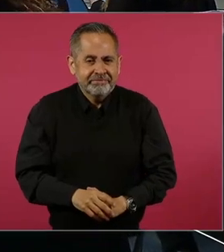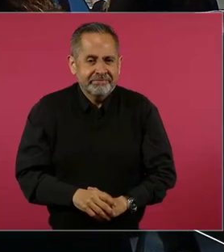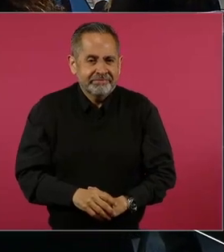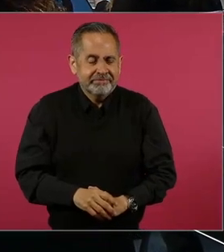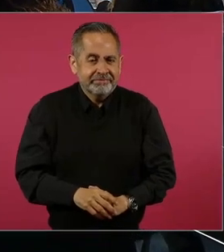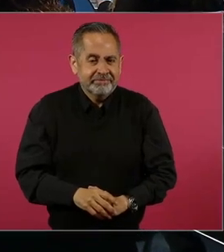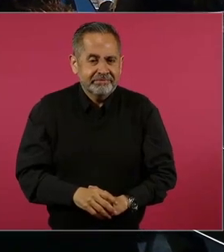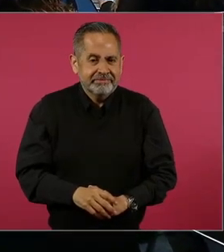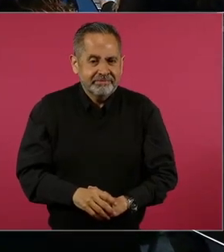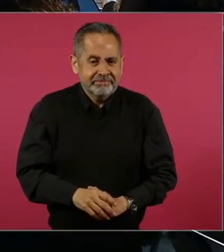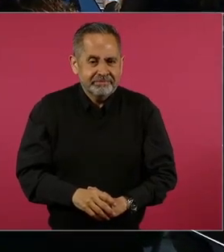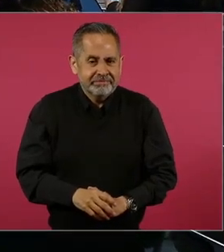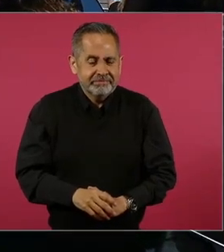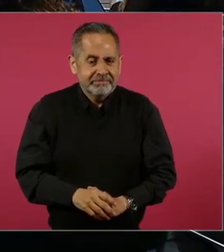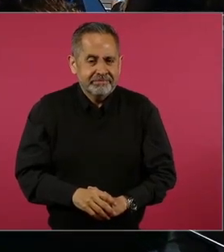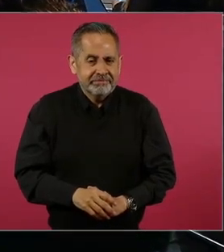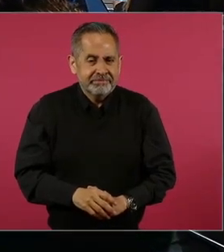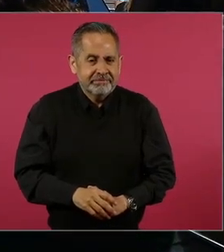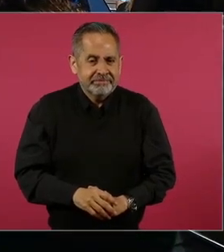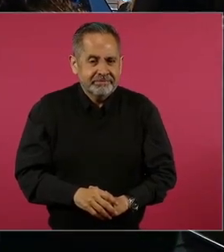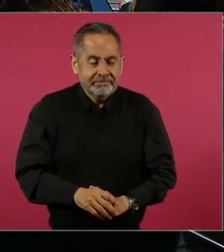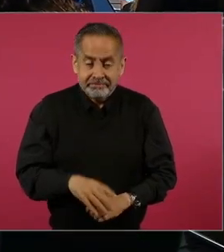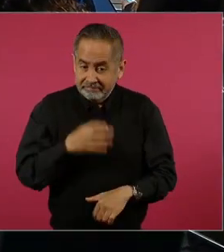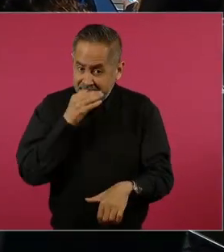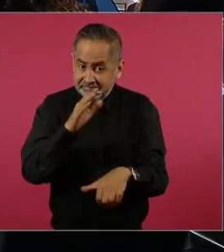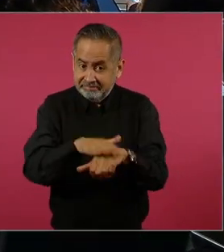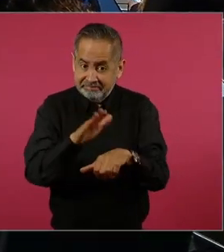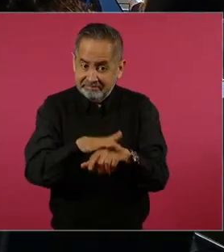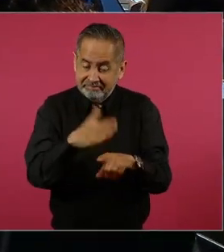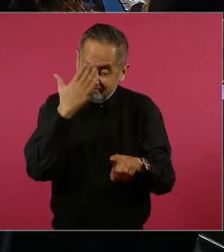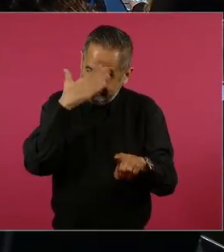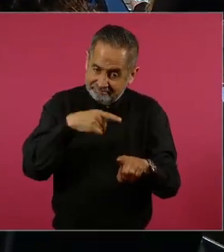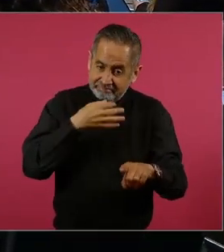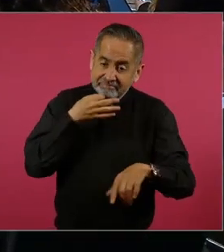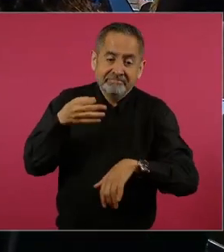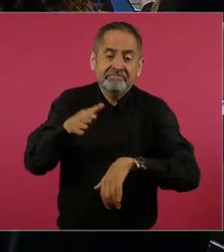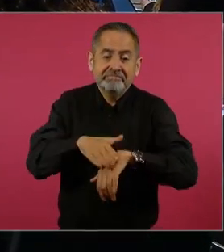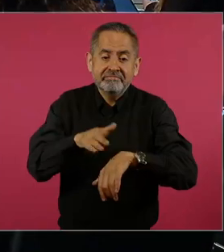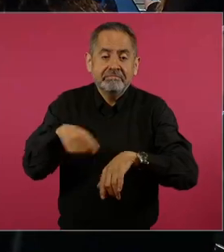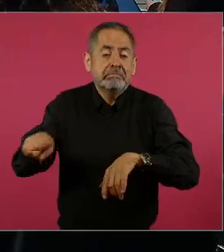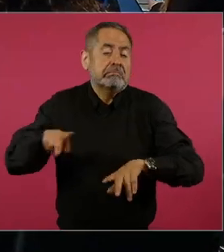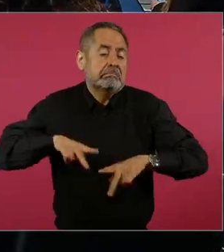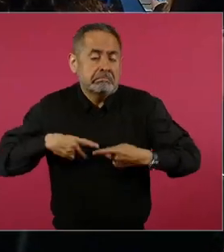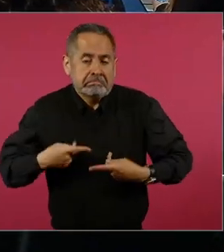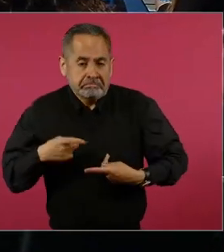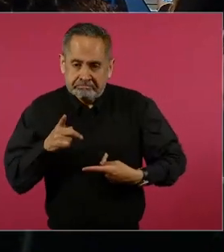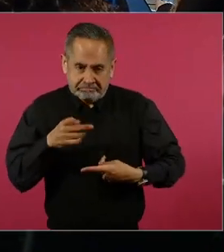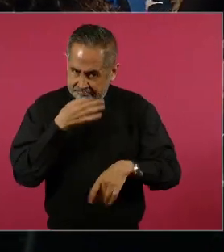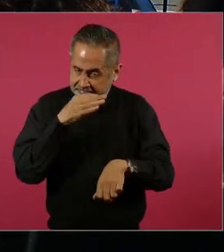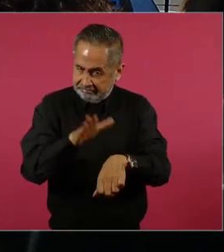para que sobre advertencia no hay engaño, no vaya a ser